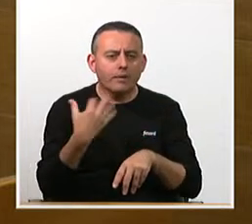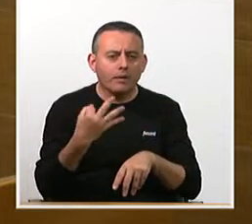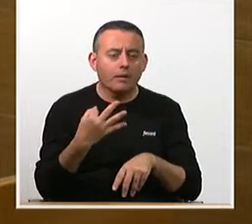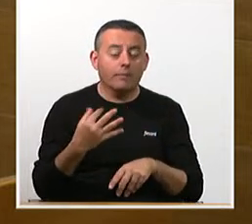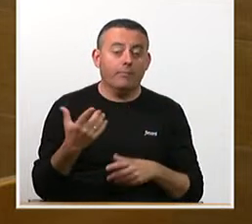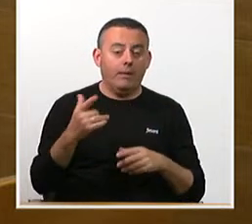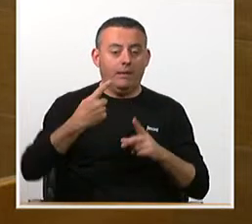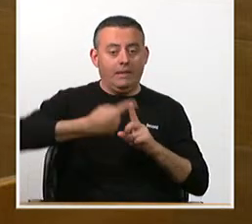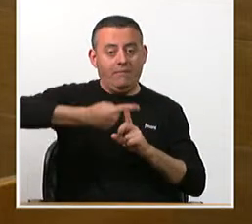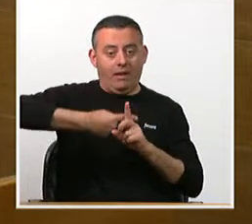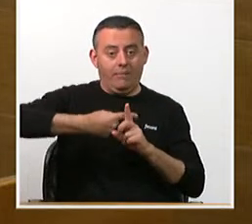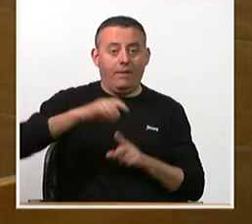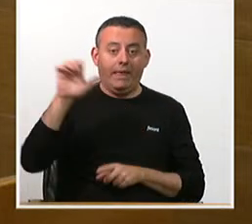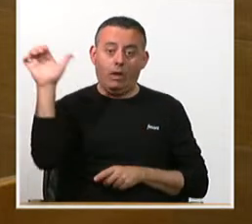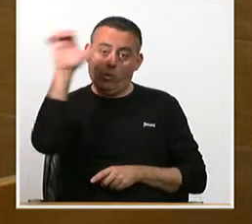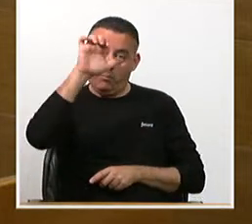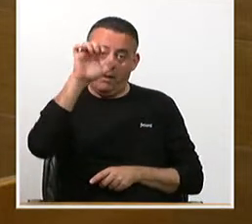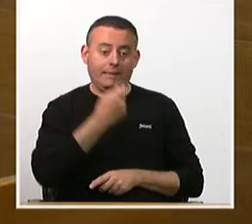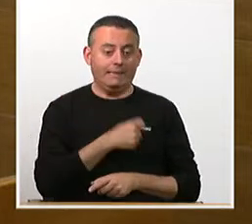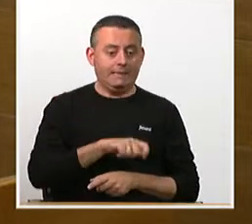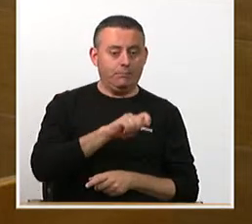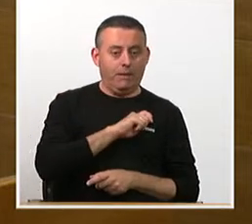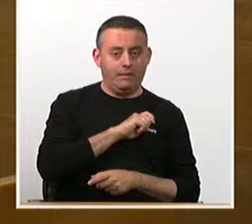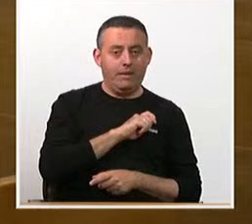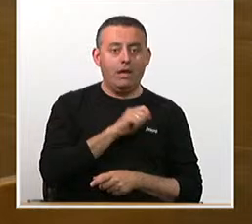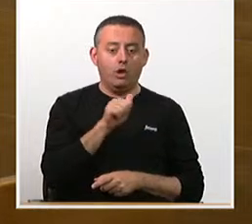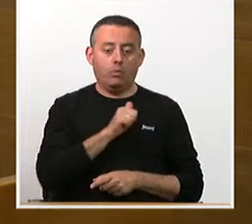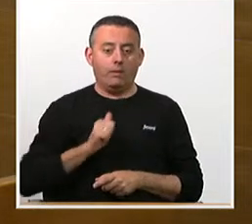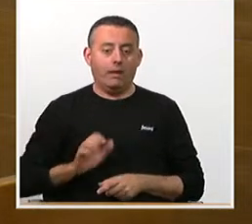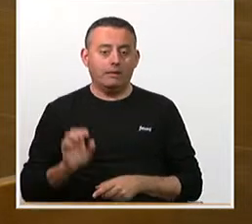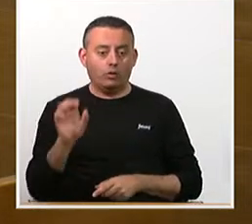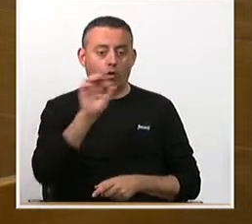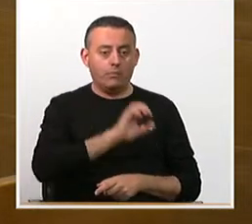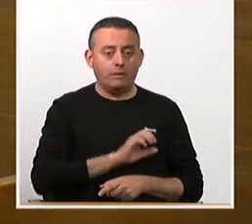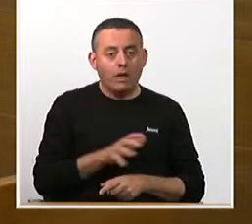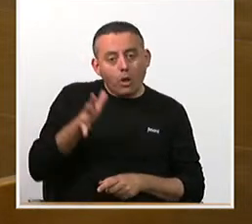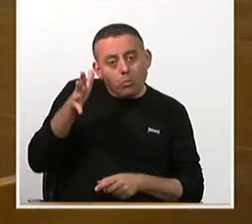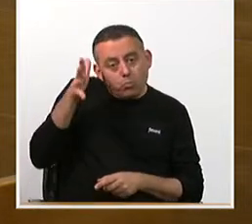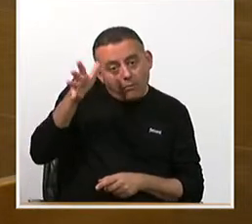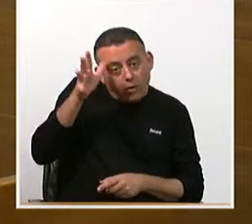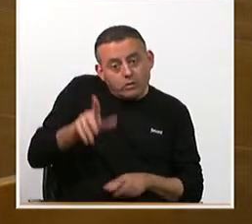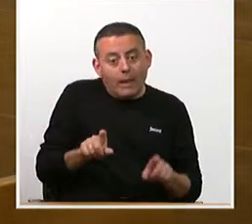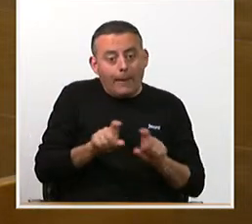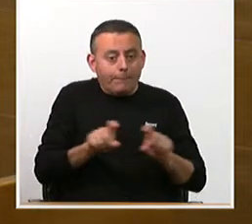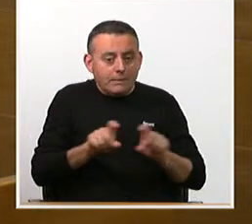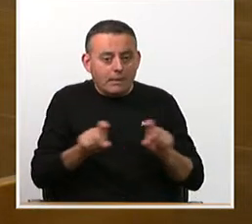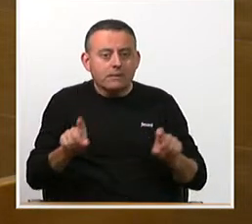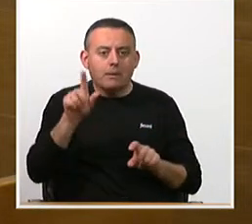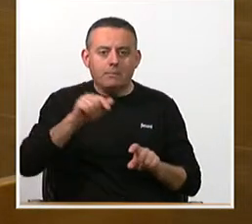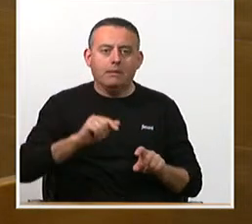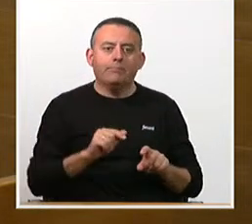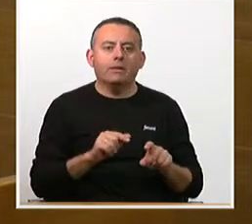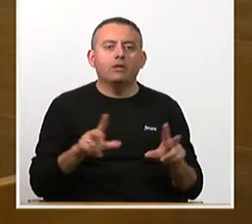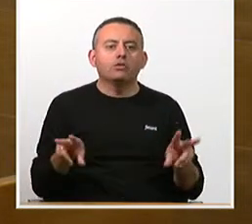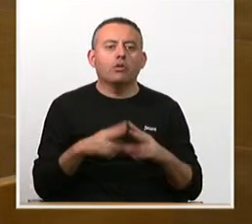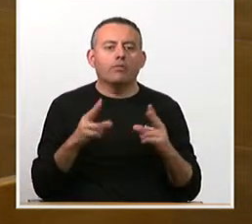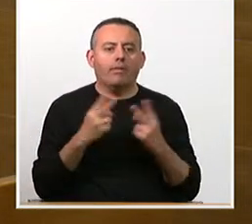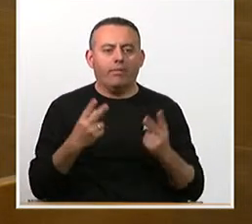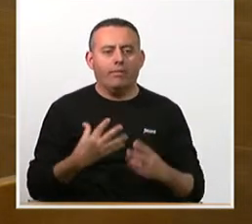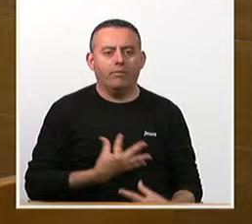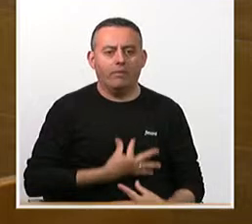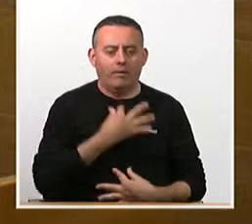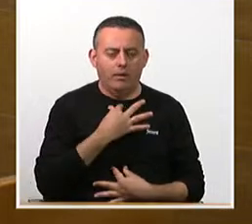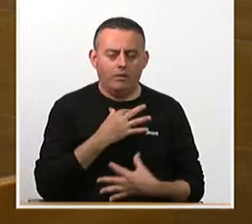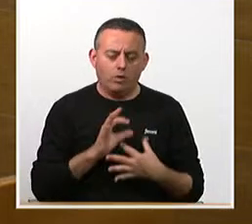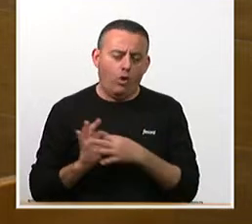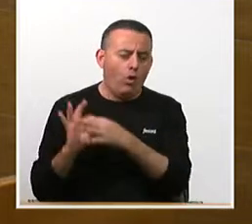el estado de España comunidades autónomas municipios empresas y sociedad civil por lo tanto no es de recibo que siempre y en